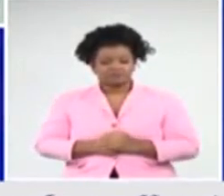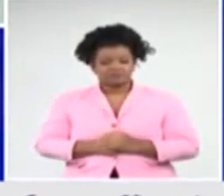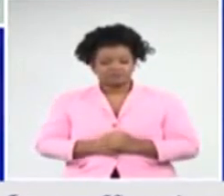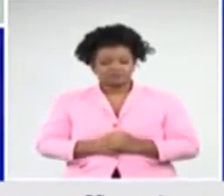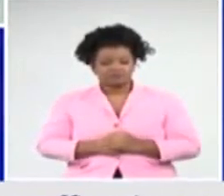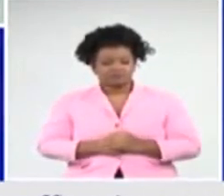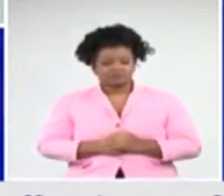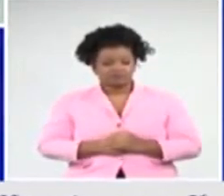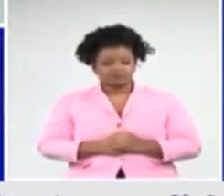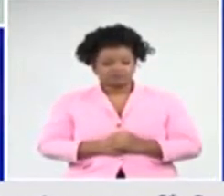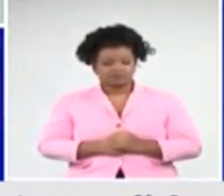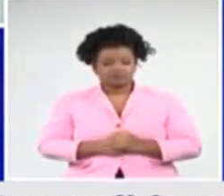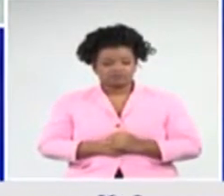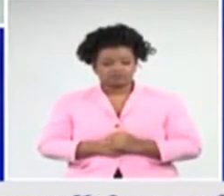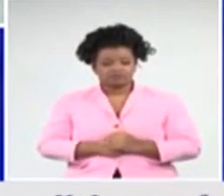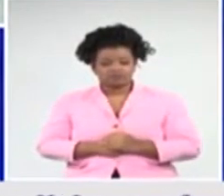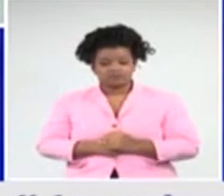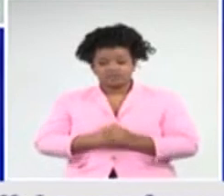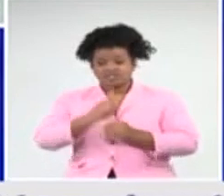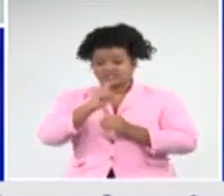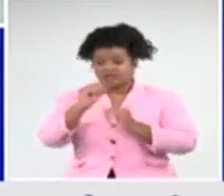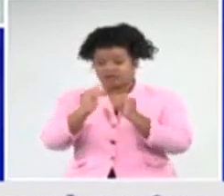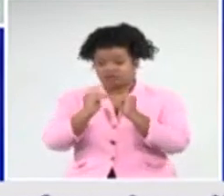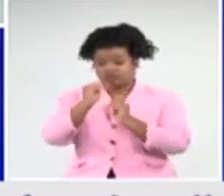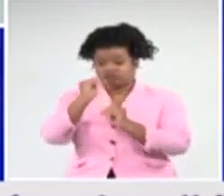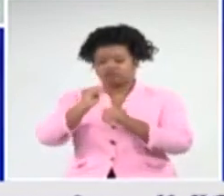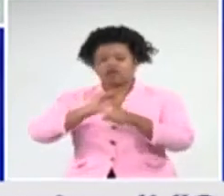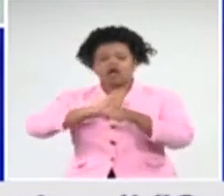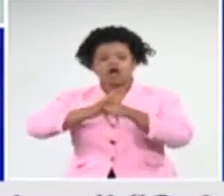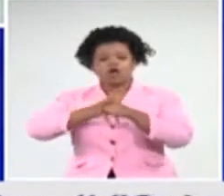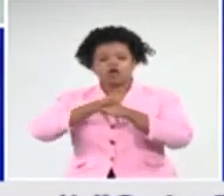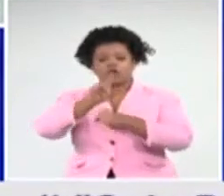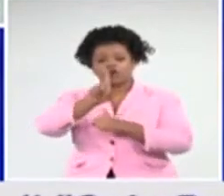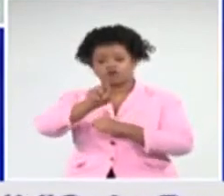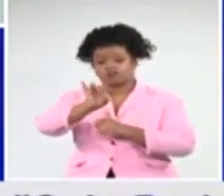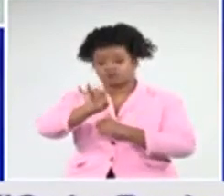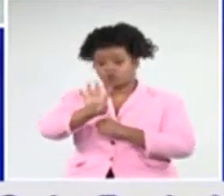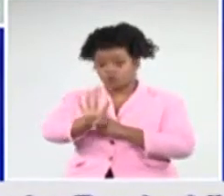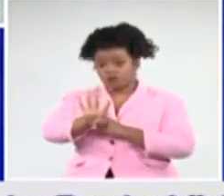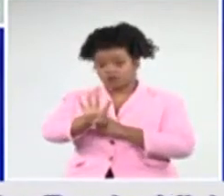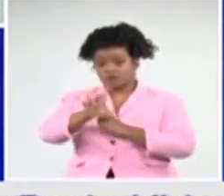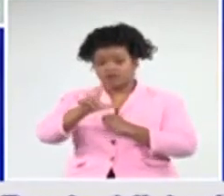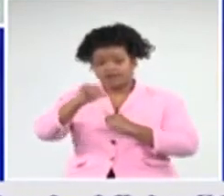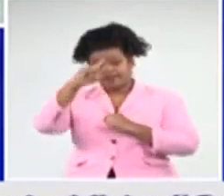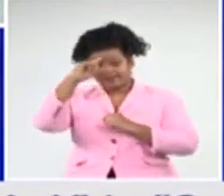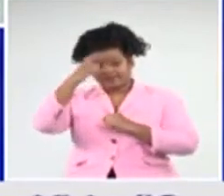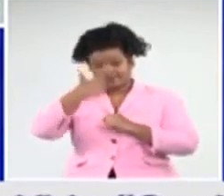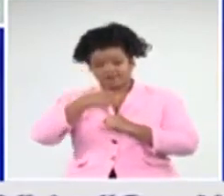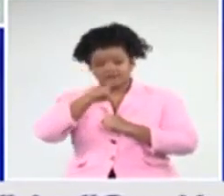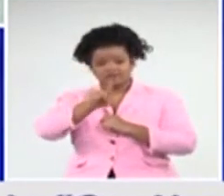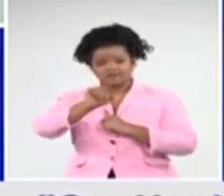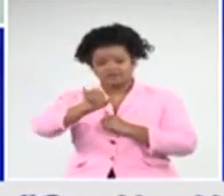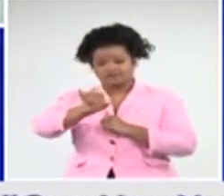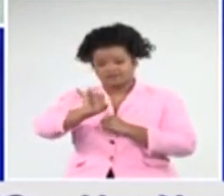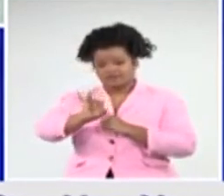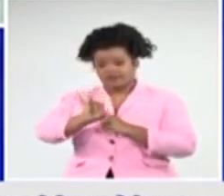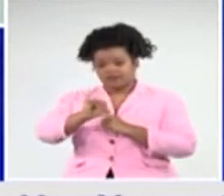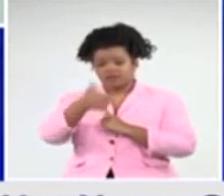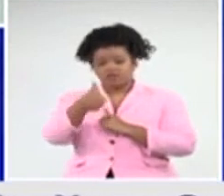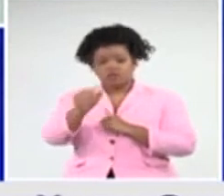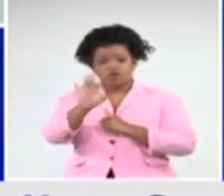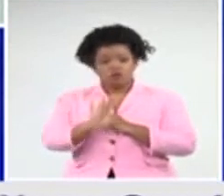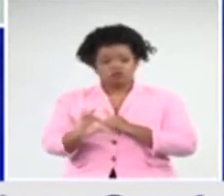100, Arroyo Naranjo 174, La Lisa 167, 10 de octubre